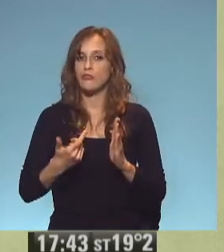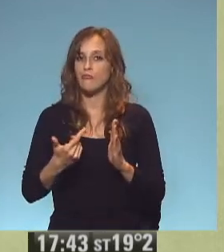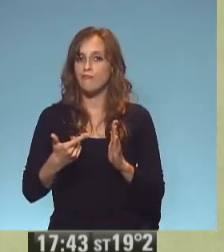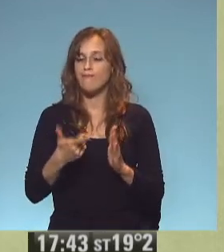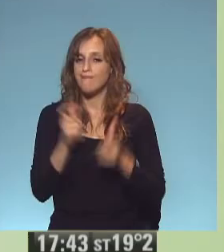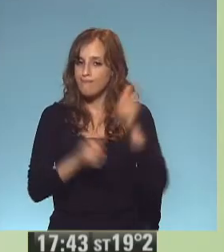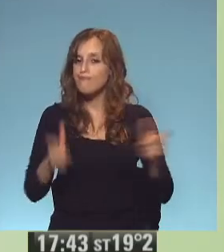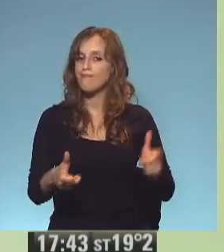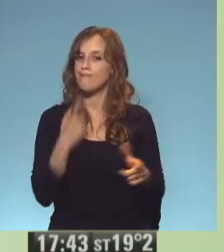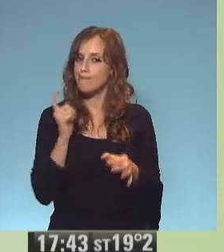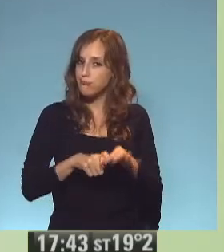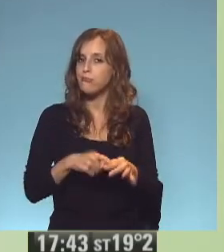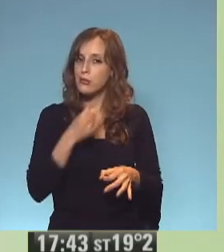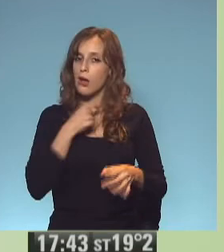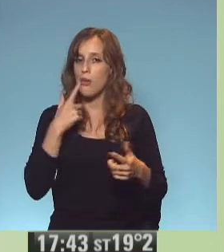fallar.